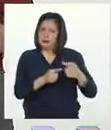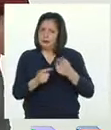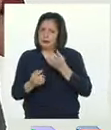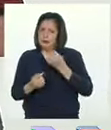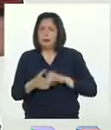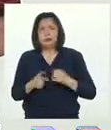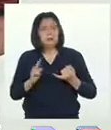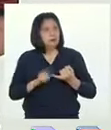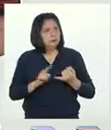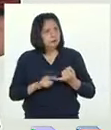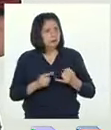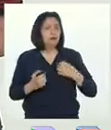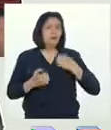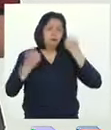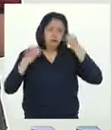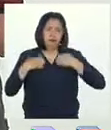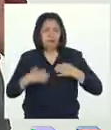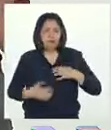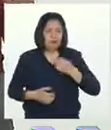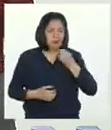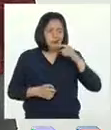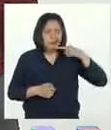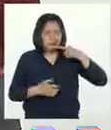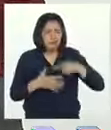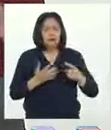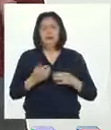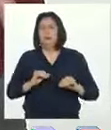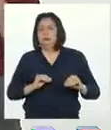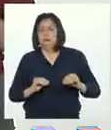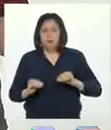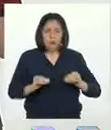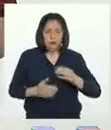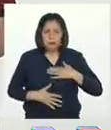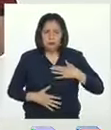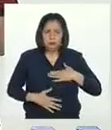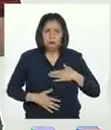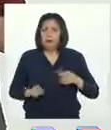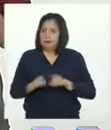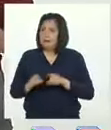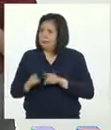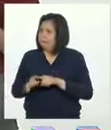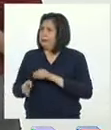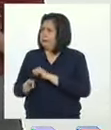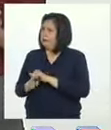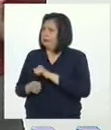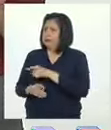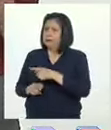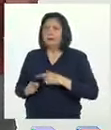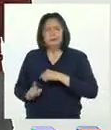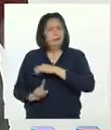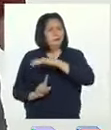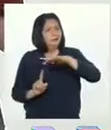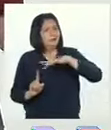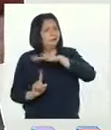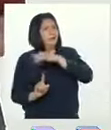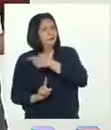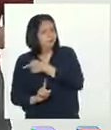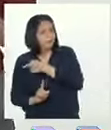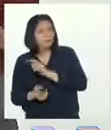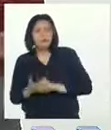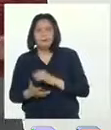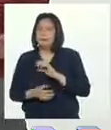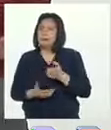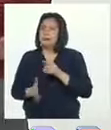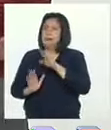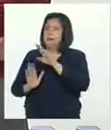variados, mantener una higiene personal, realizar actividad física, sino también tener prácticas saludables con nuestro ambiente,